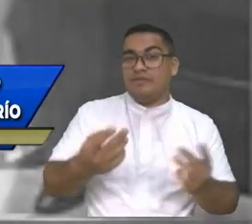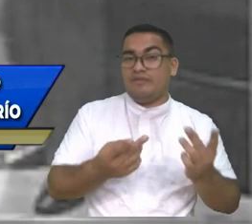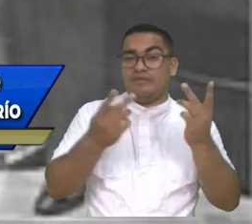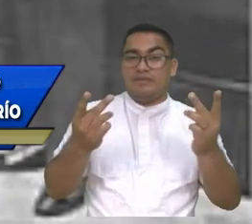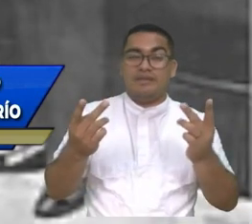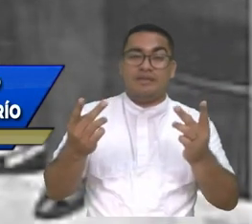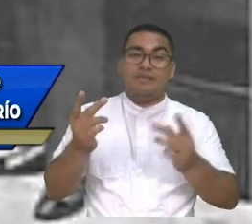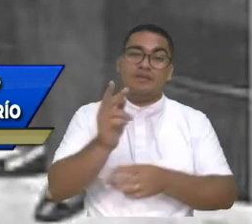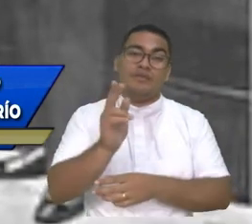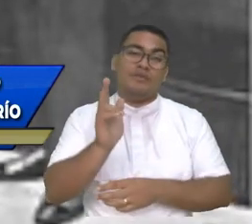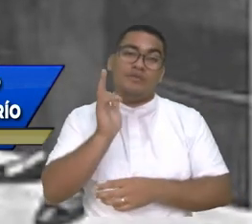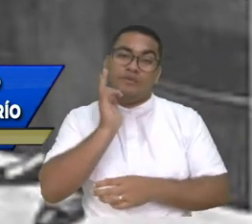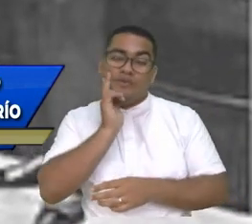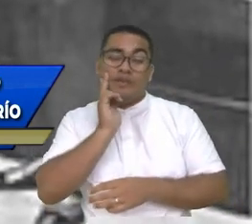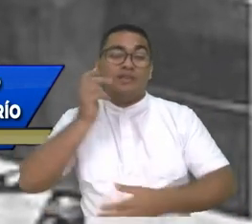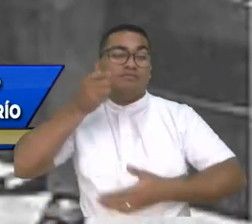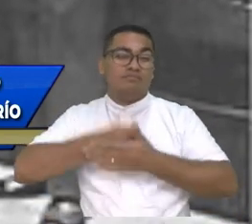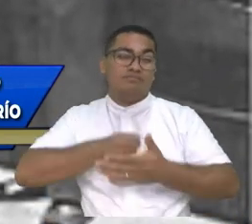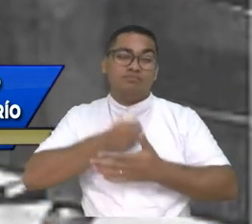la vida, de la lucha,